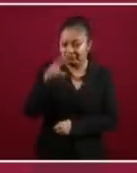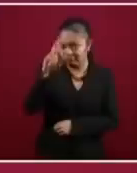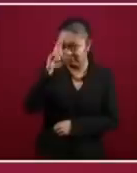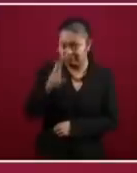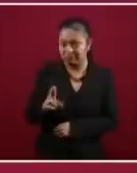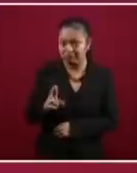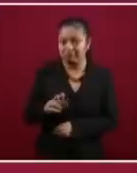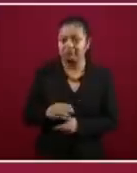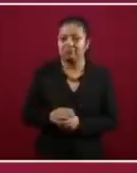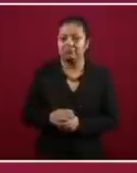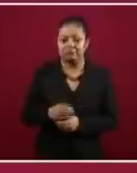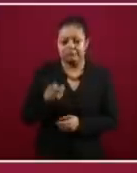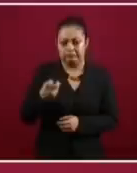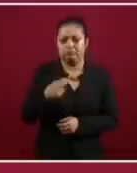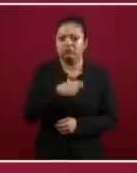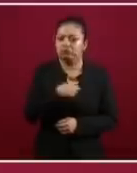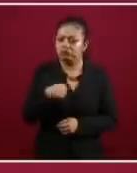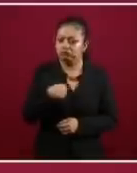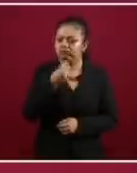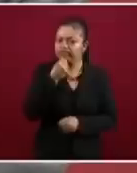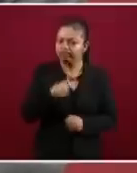Ese es un compromiso.